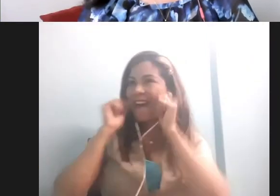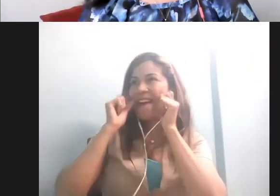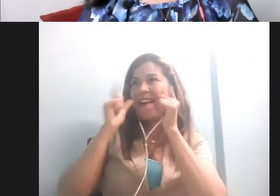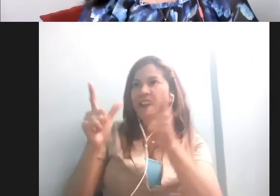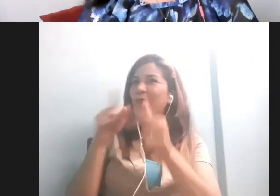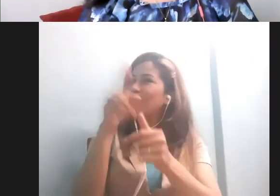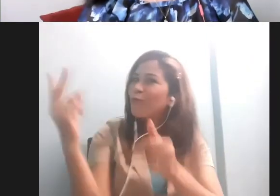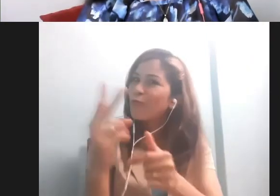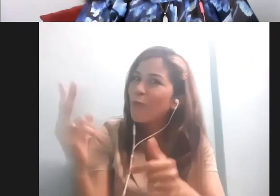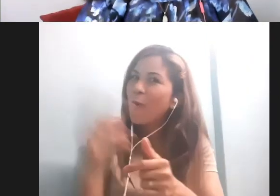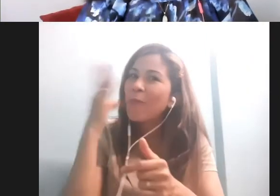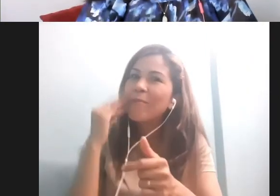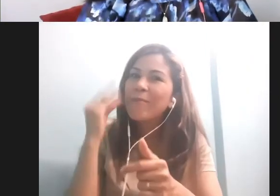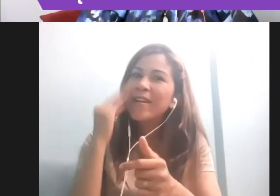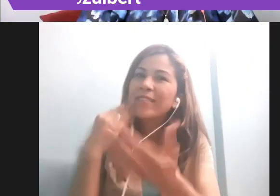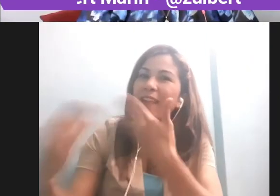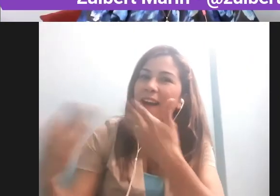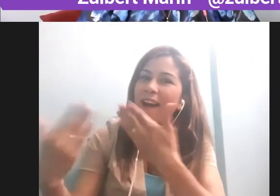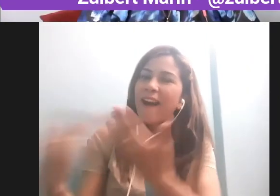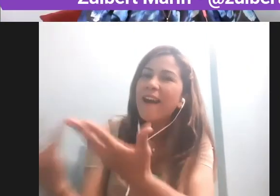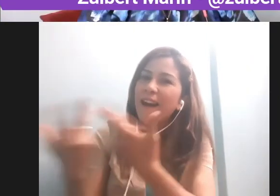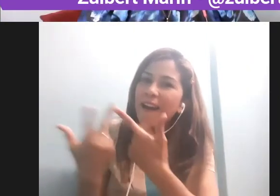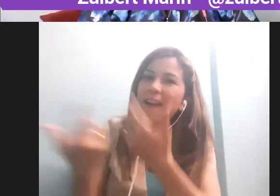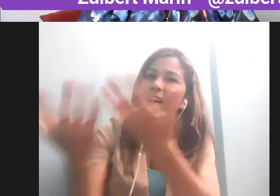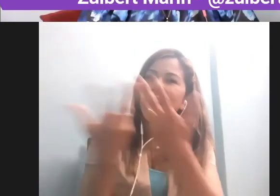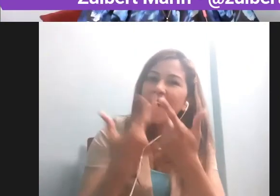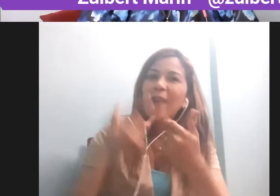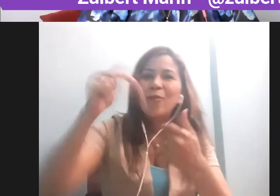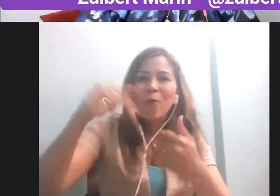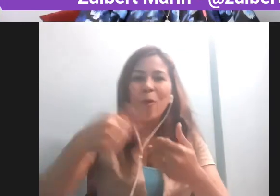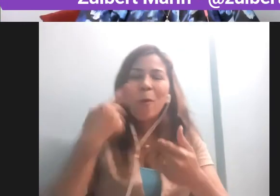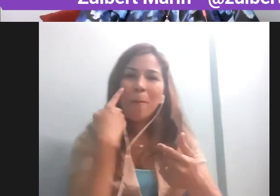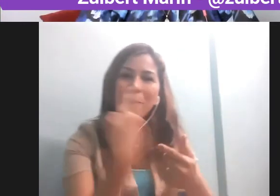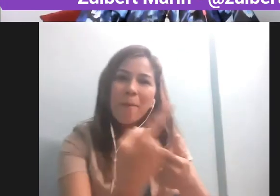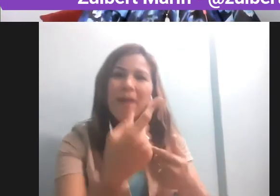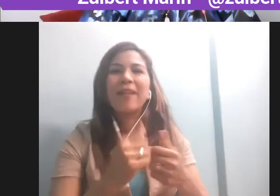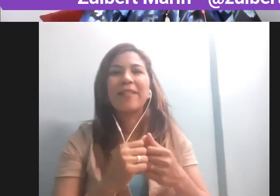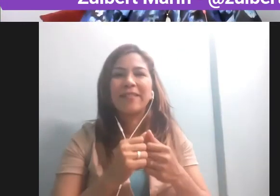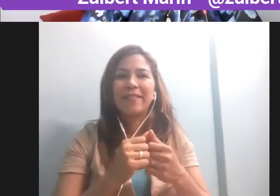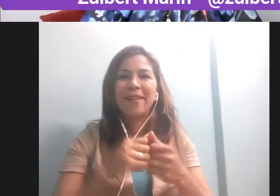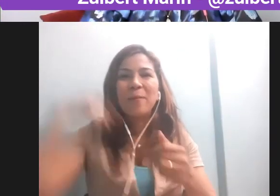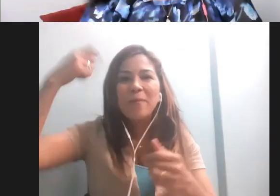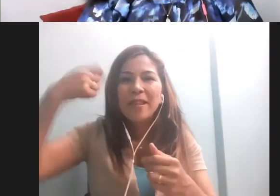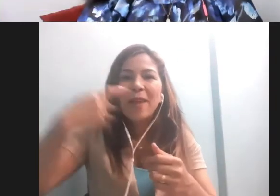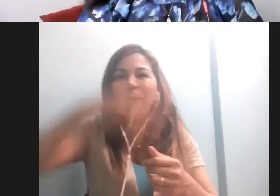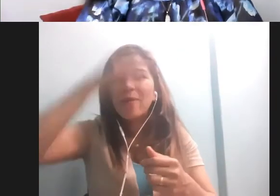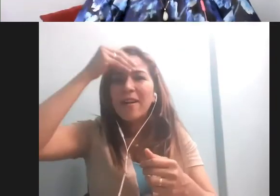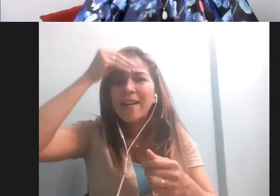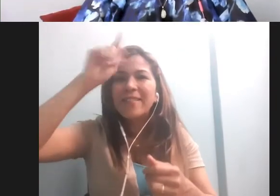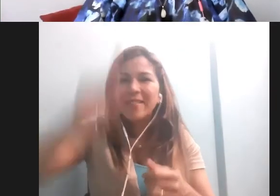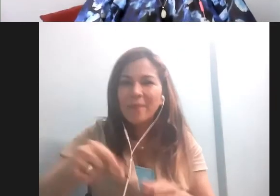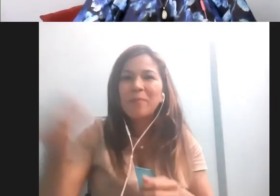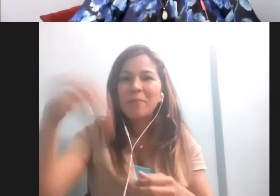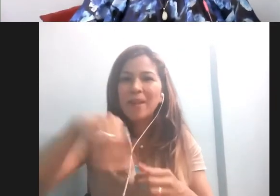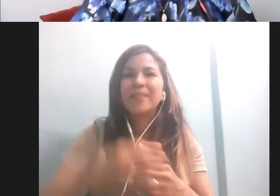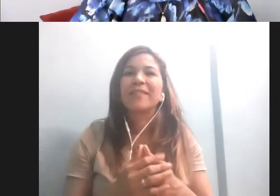ustedes y sé que muchos de los que van a ver este video van a tener un nuevo aprendizaje, un nuevo conocimiento y destacando